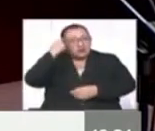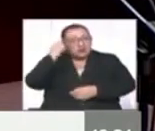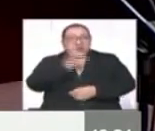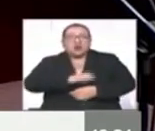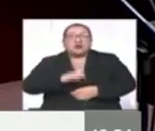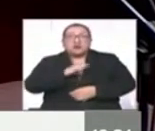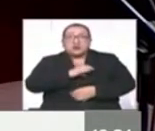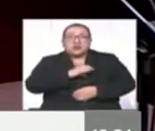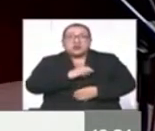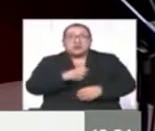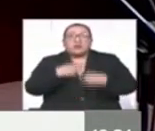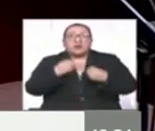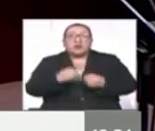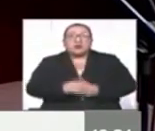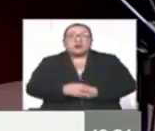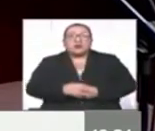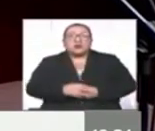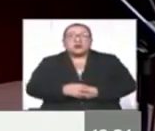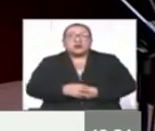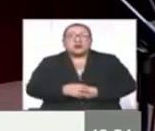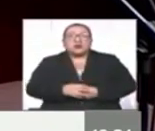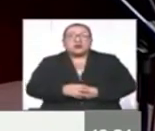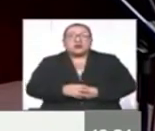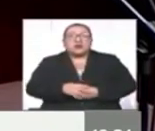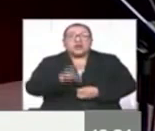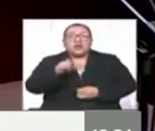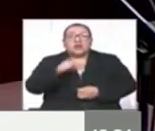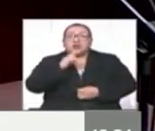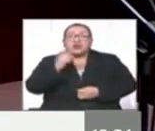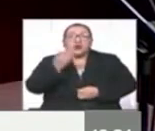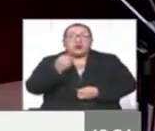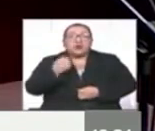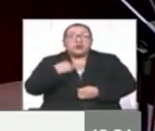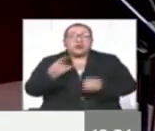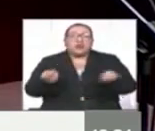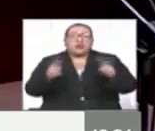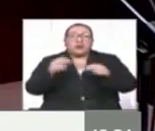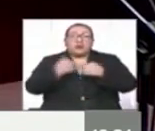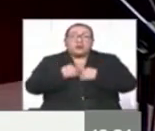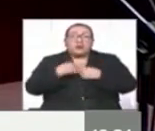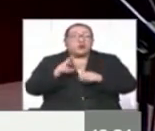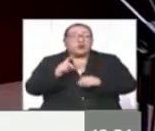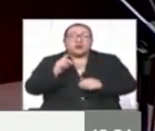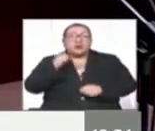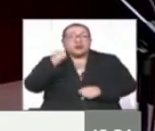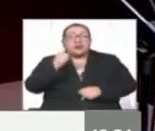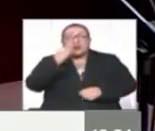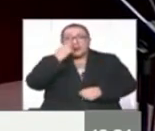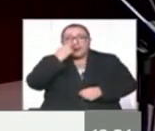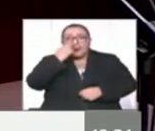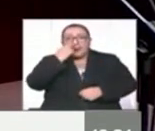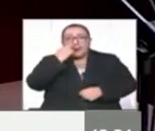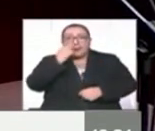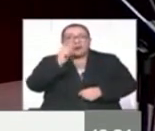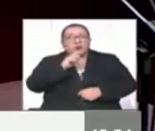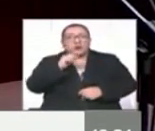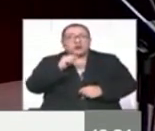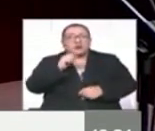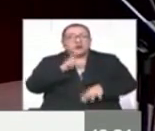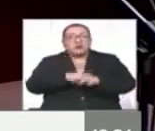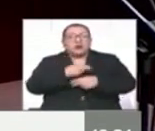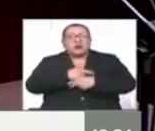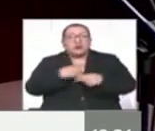conciencia porque la injusticia extrema no es derecho la injusticia extrema no es